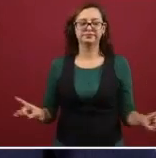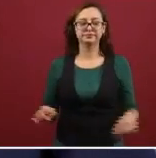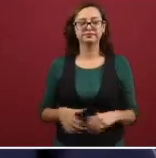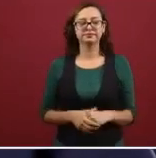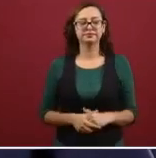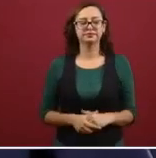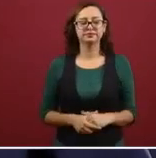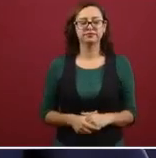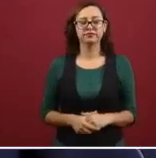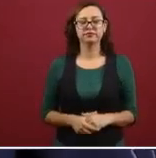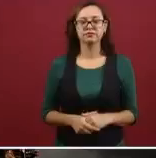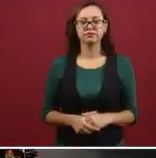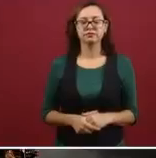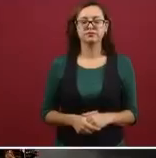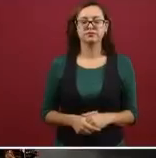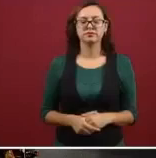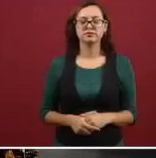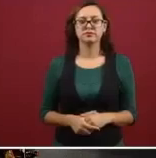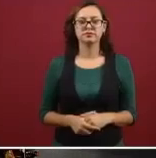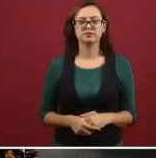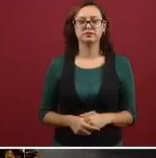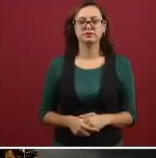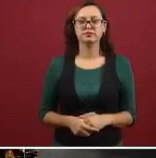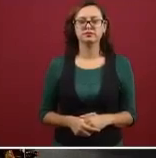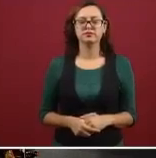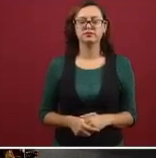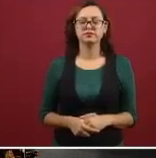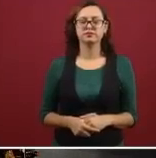Entonces, ahora es distinto.